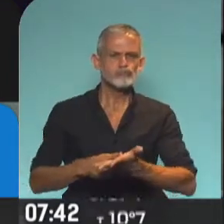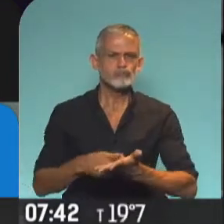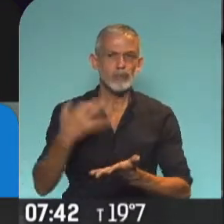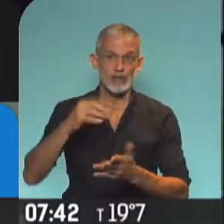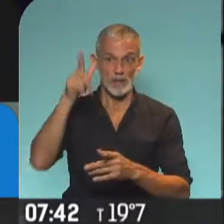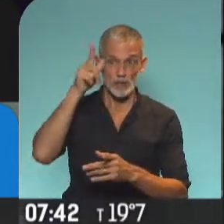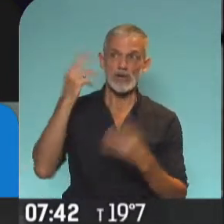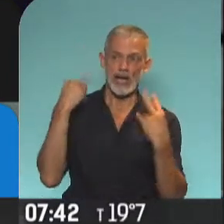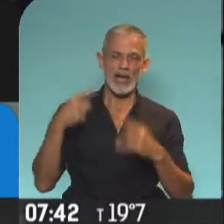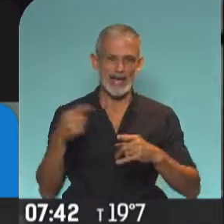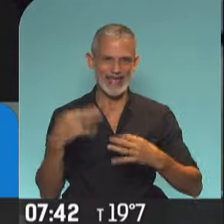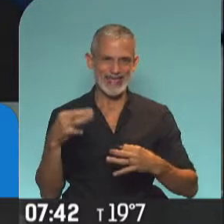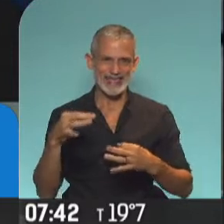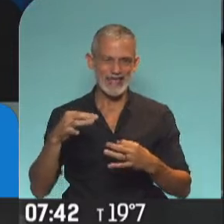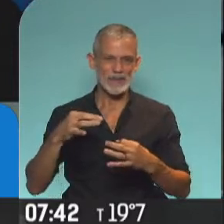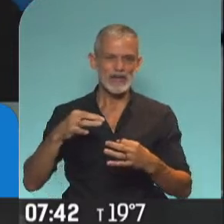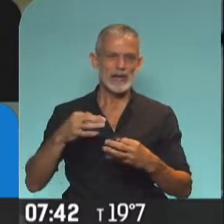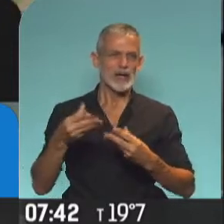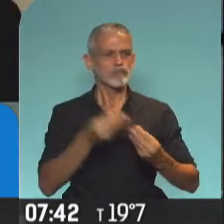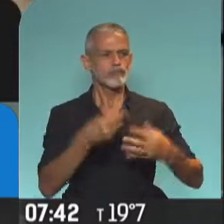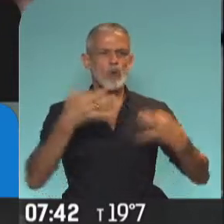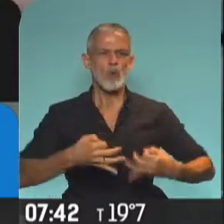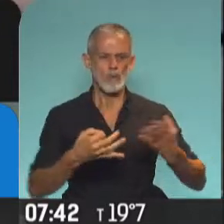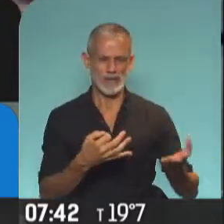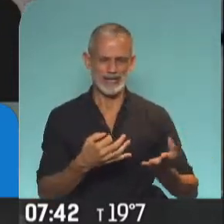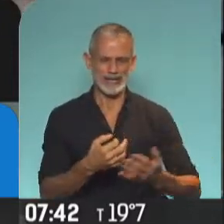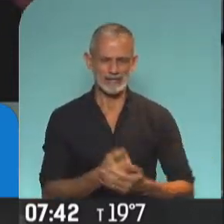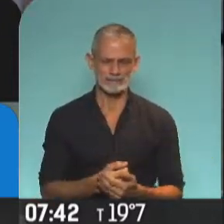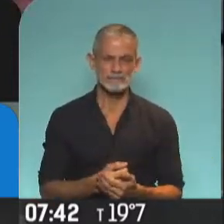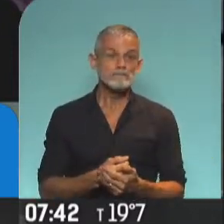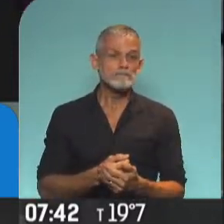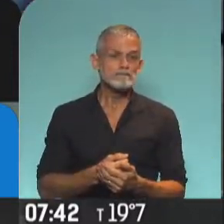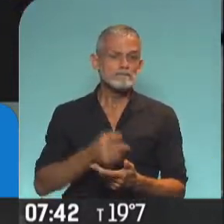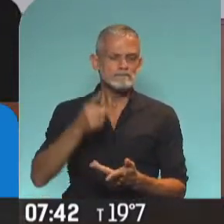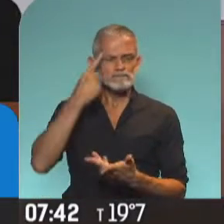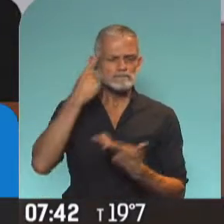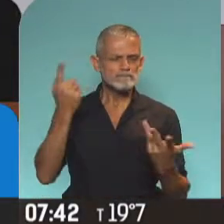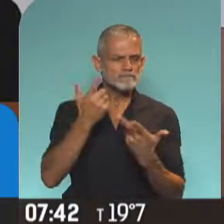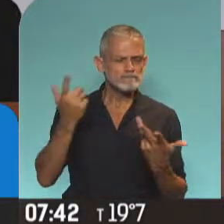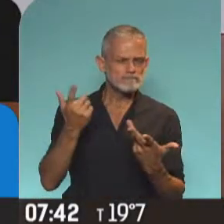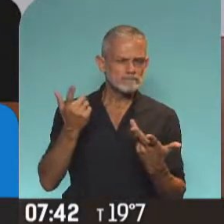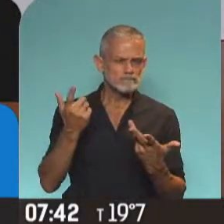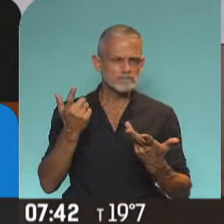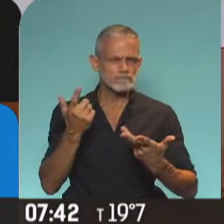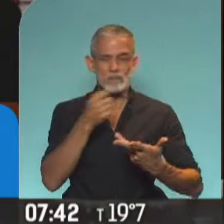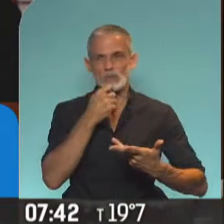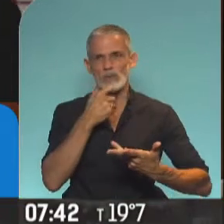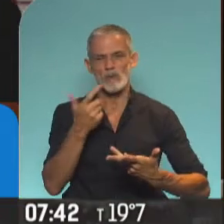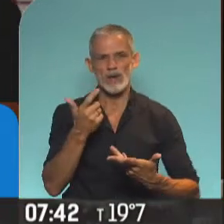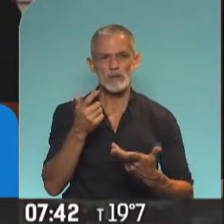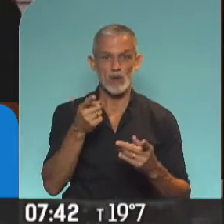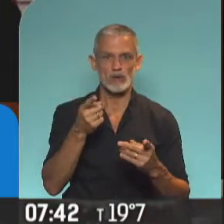qué la primera de reforzar y hacer cumplir ahora en este caso vos crees que al ser el